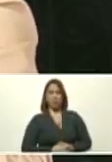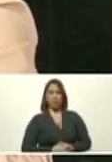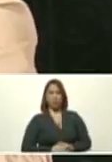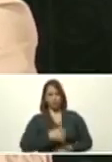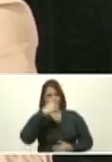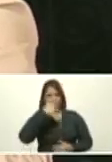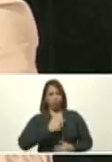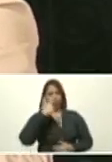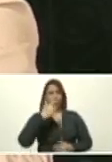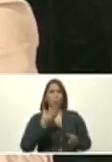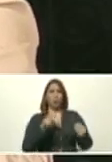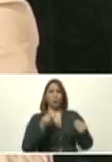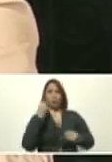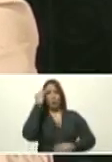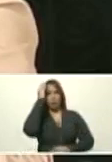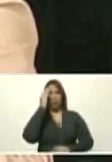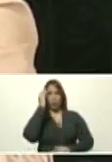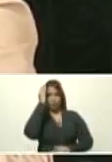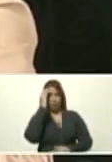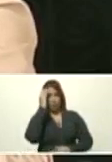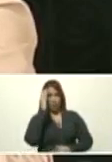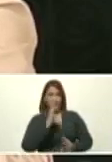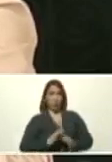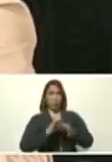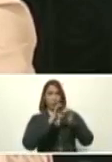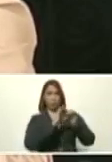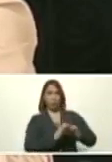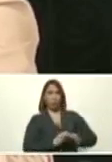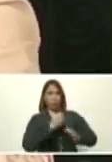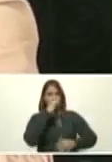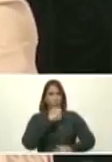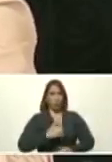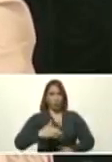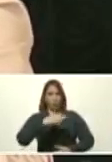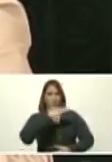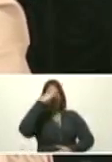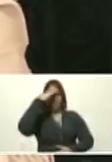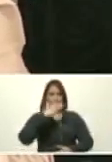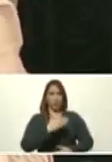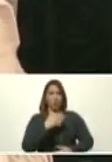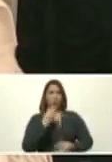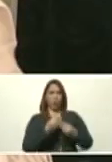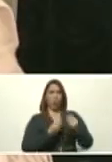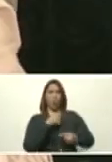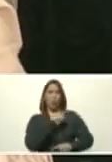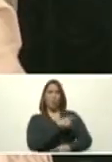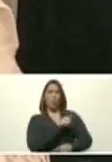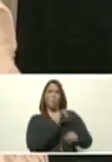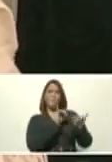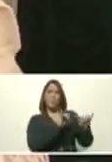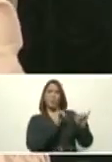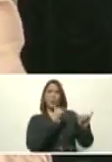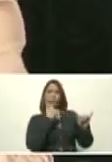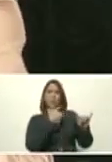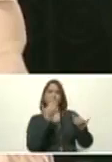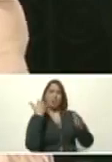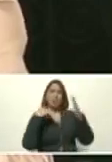con mucha conciencia, en esta unión cívico-militar. Y como usted lo decía, hace